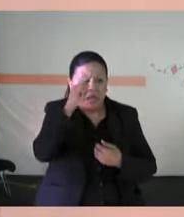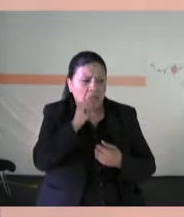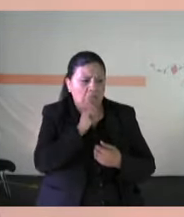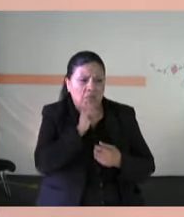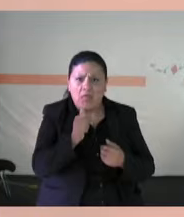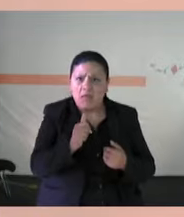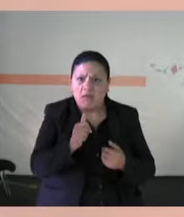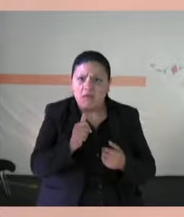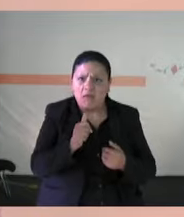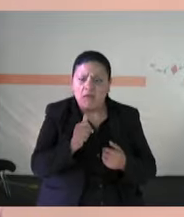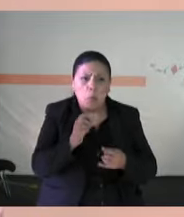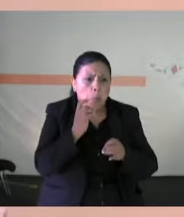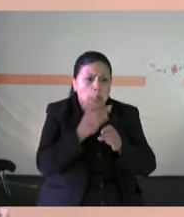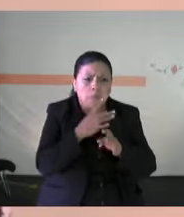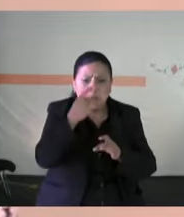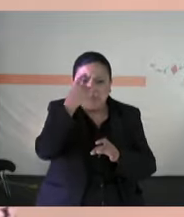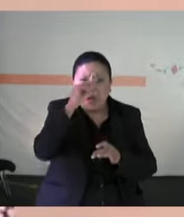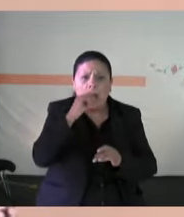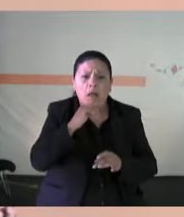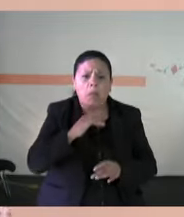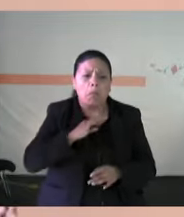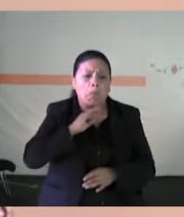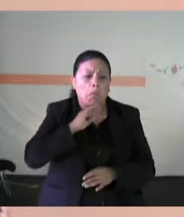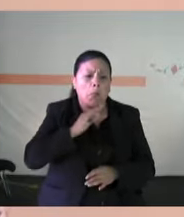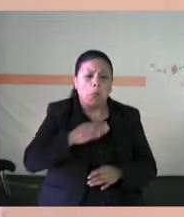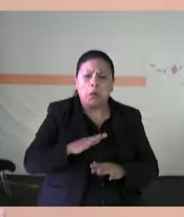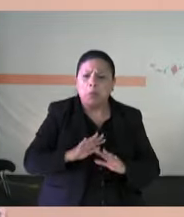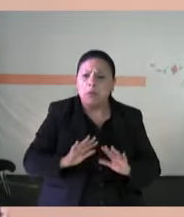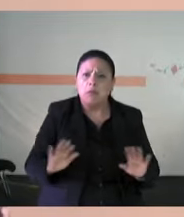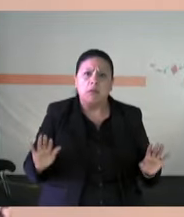Para morirme sin haber hecho nada